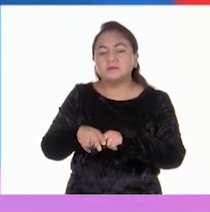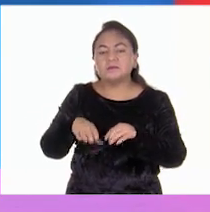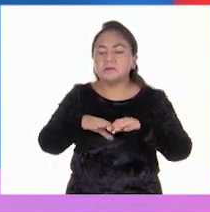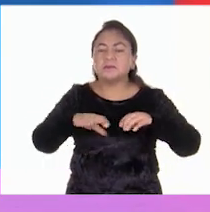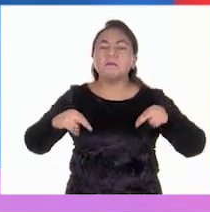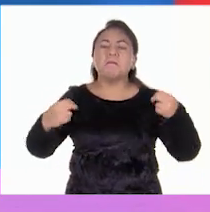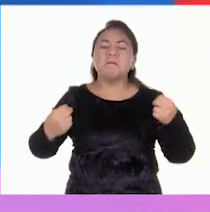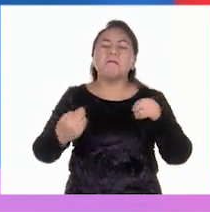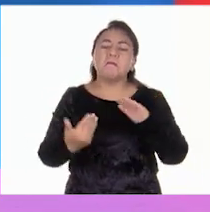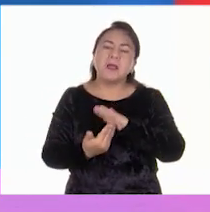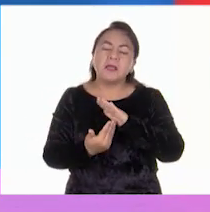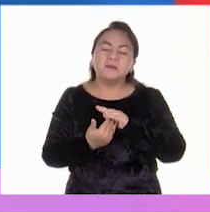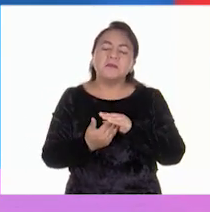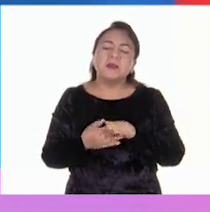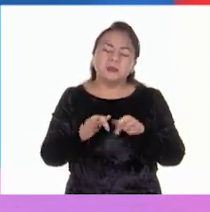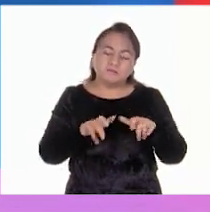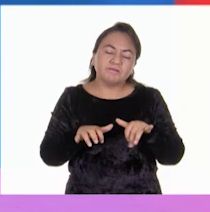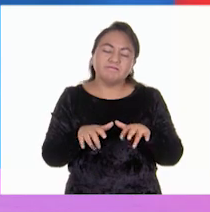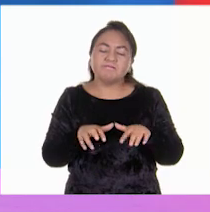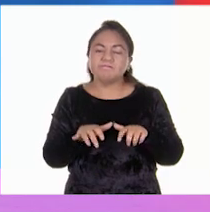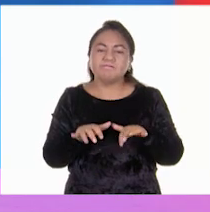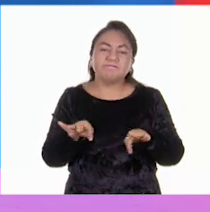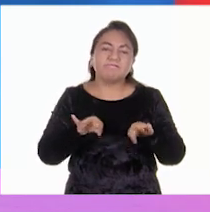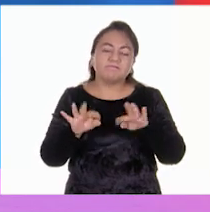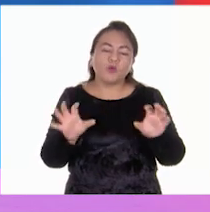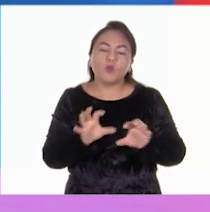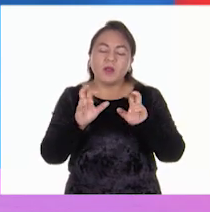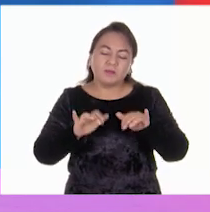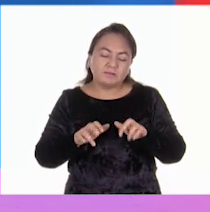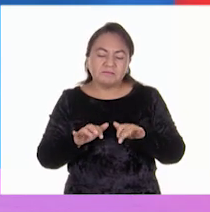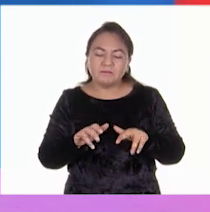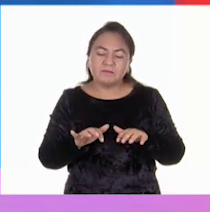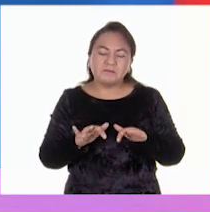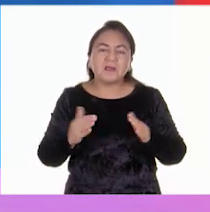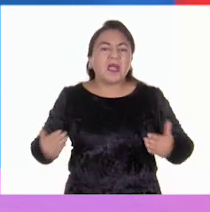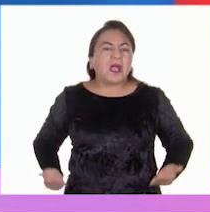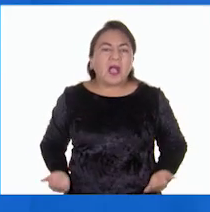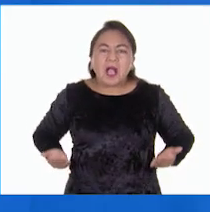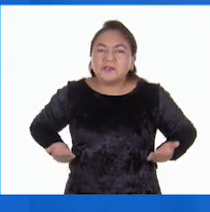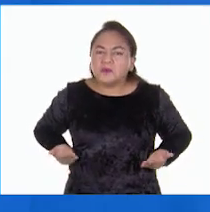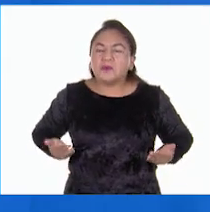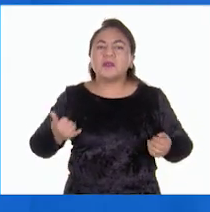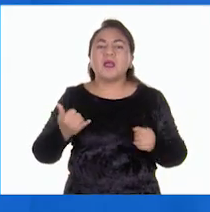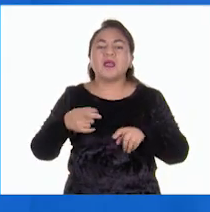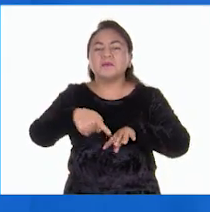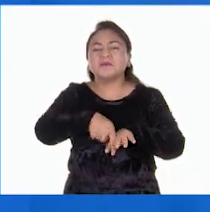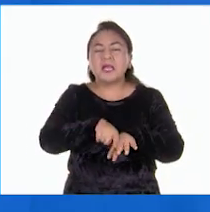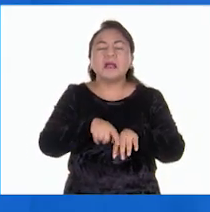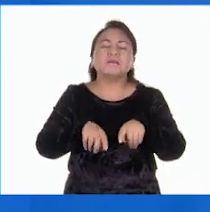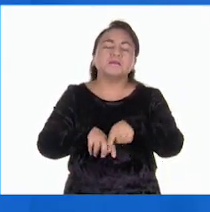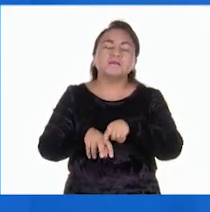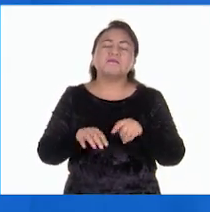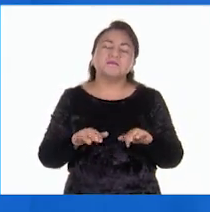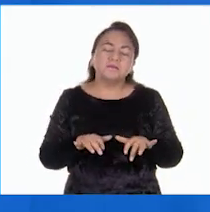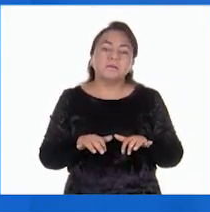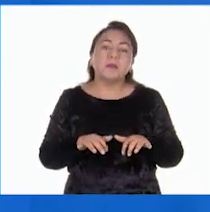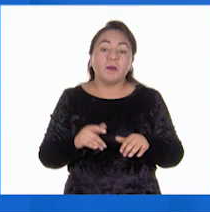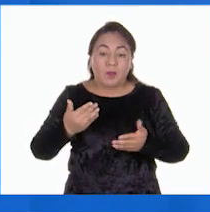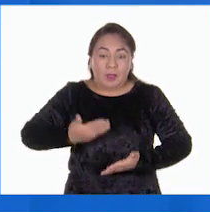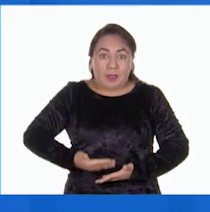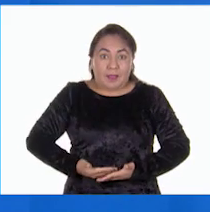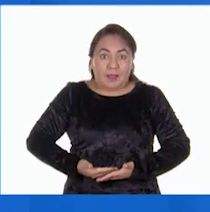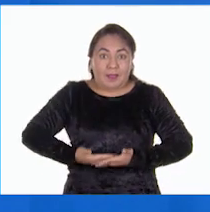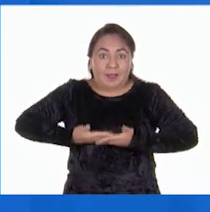hogar, trabajando en su computadora. Está en calzones y chanclas, pero en la parte superior del